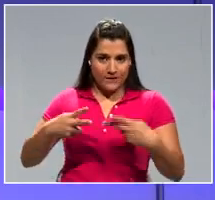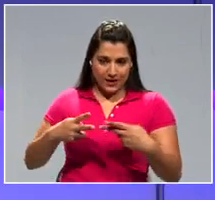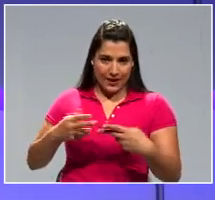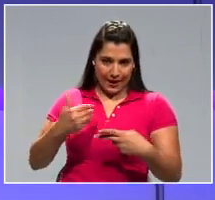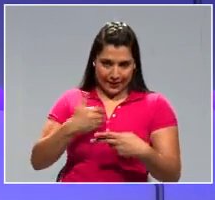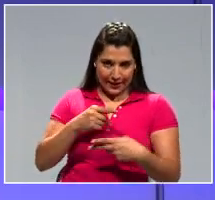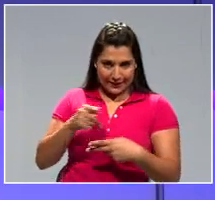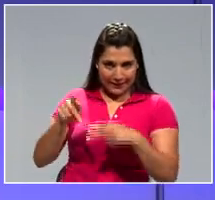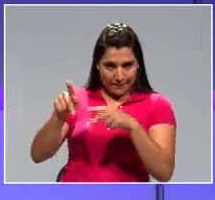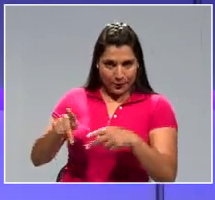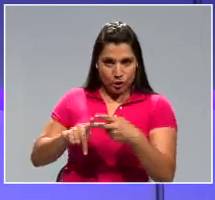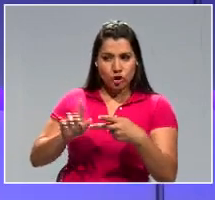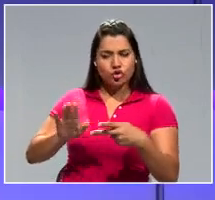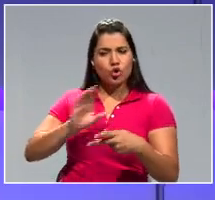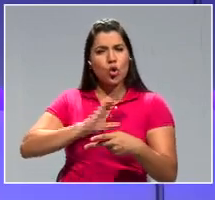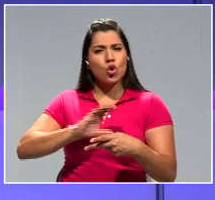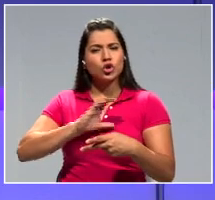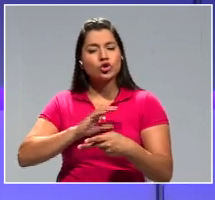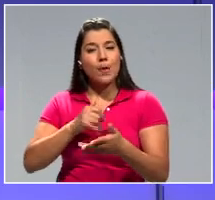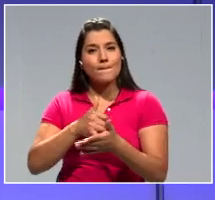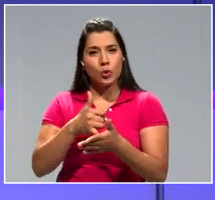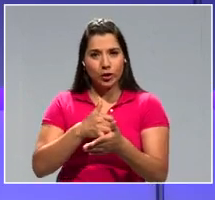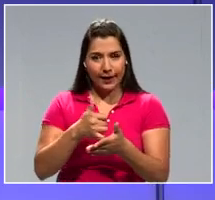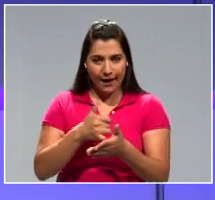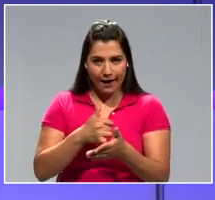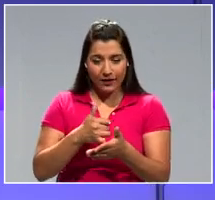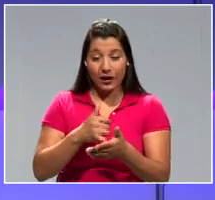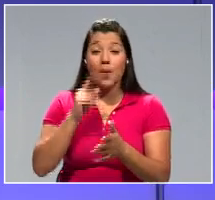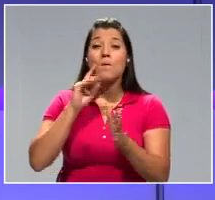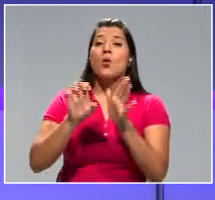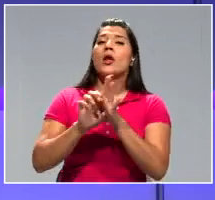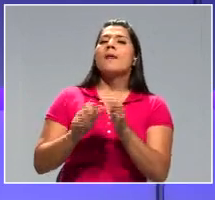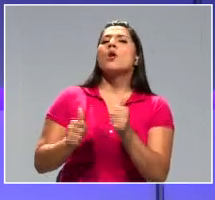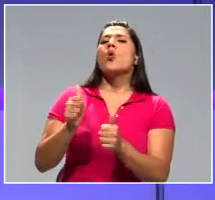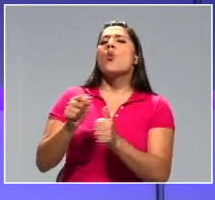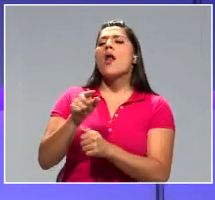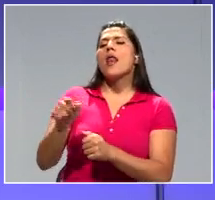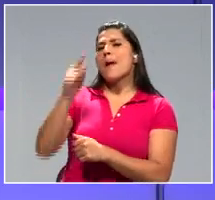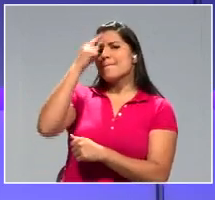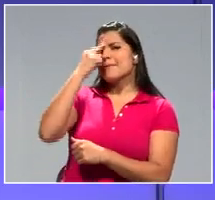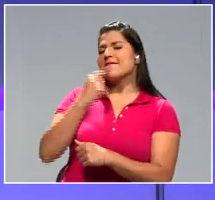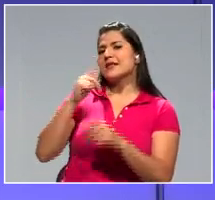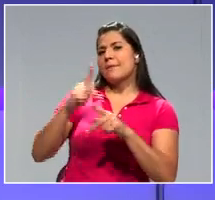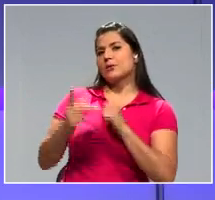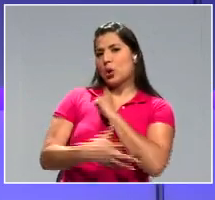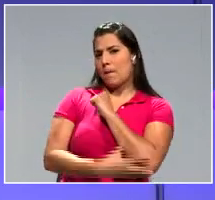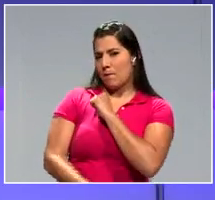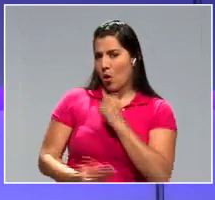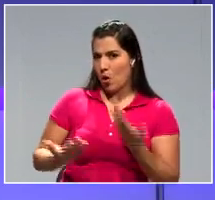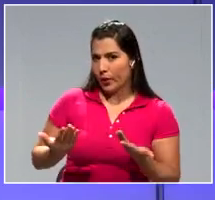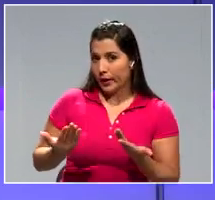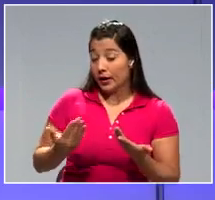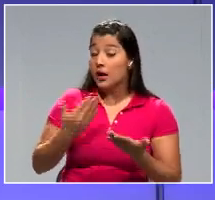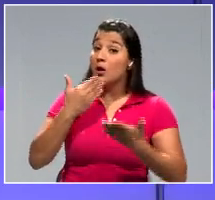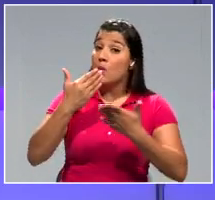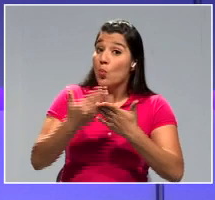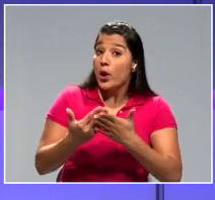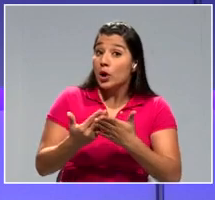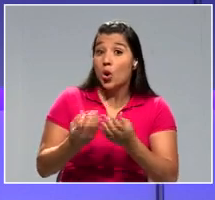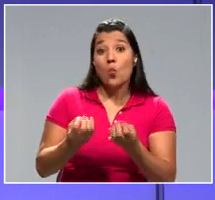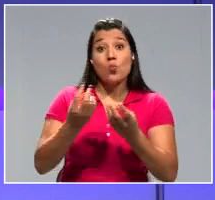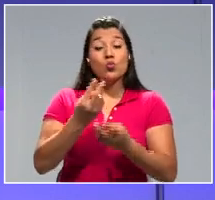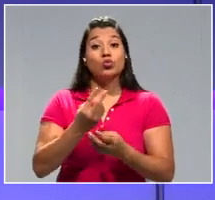personas, su condición de vulnerabilidad. Por ejemplo, ¿cuál es el perfil de los pobres? Bueno, tenemos muchas